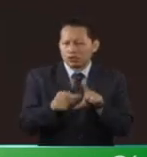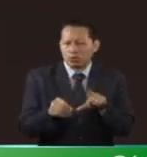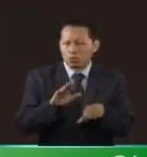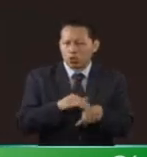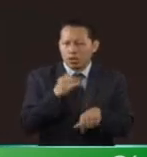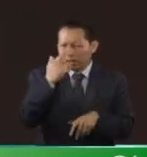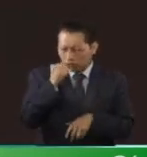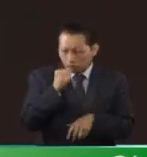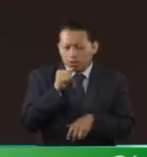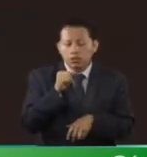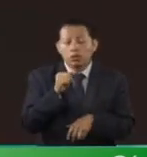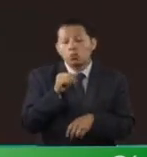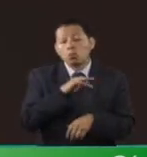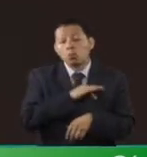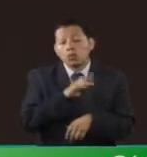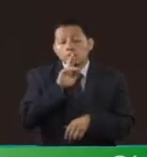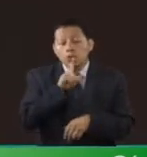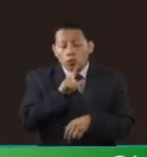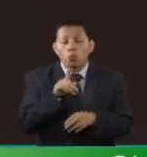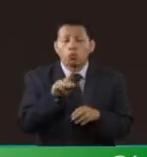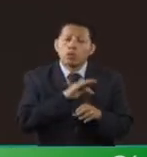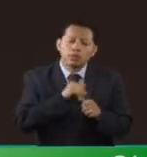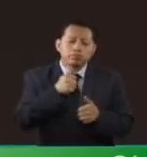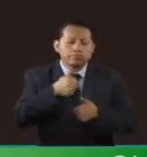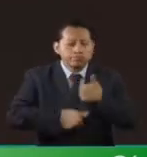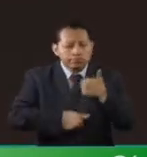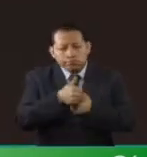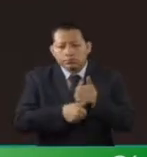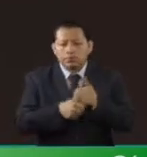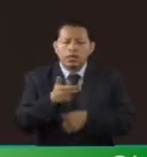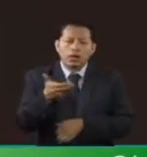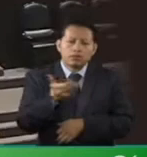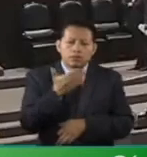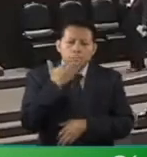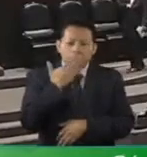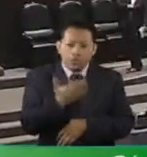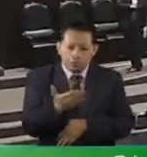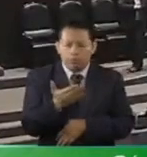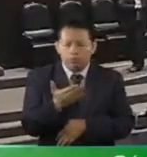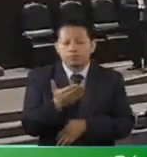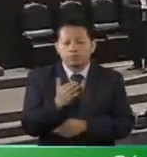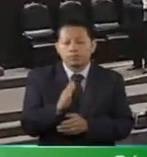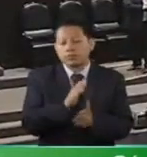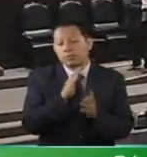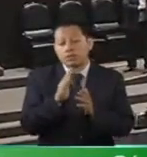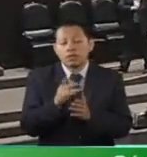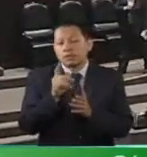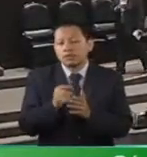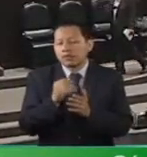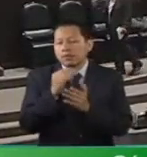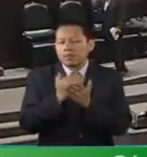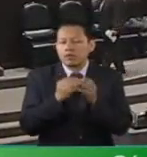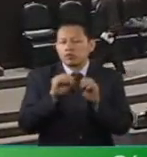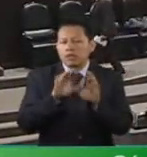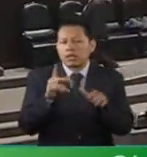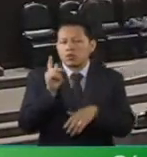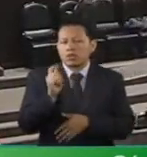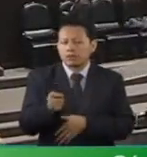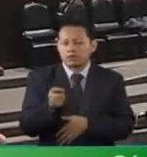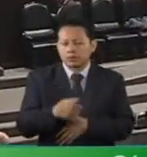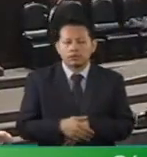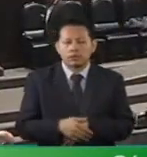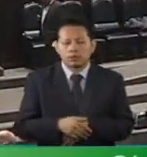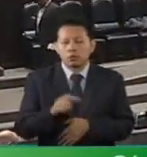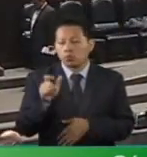debería aspirar a la rentabilidad la competitividad y las buenas prácticas y lo que es menos claro es porque en